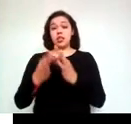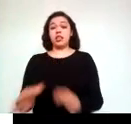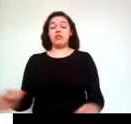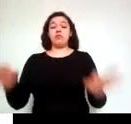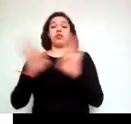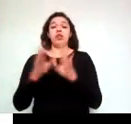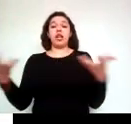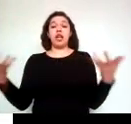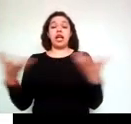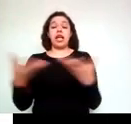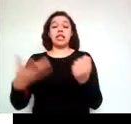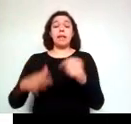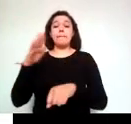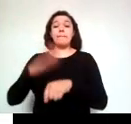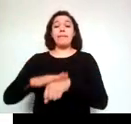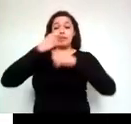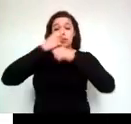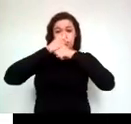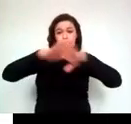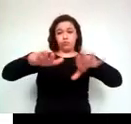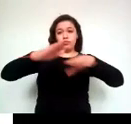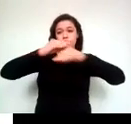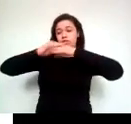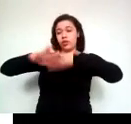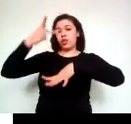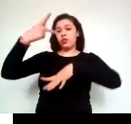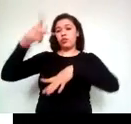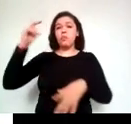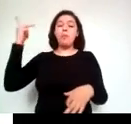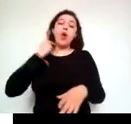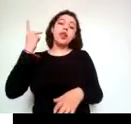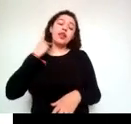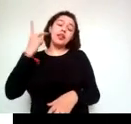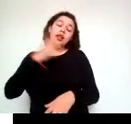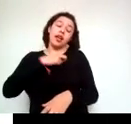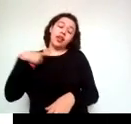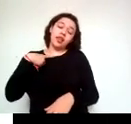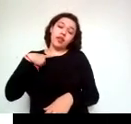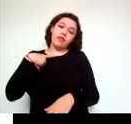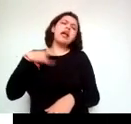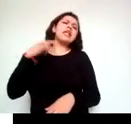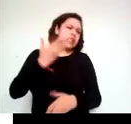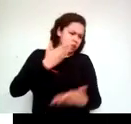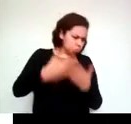tu política, es decir, probablemente si estás haciendo acciones, por eso es que tienes un riesgo